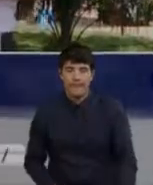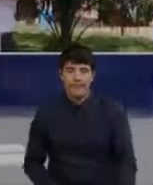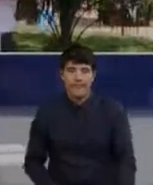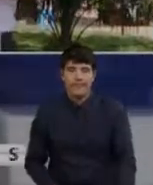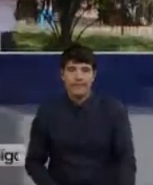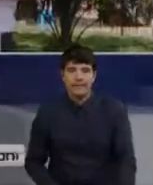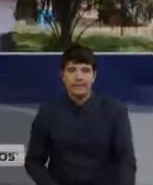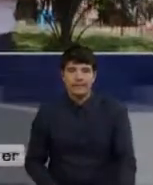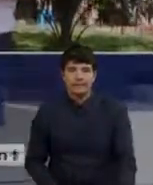oriente noticias muy buenas